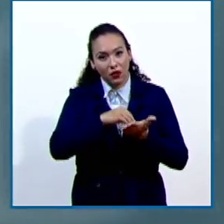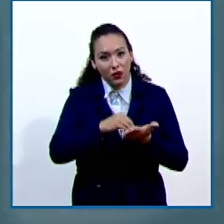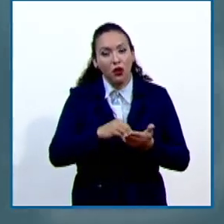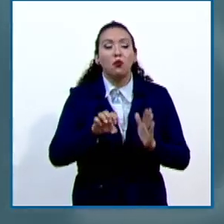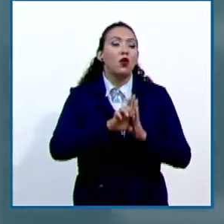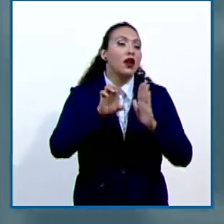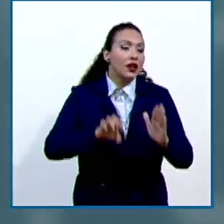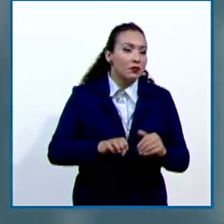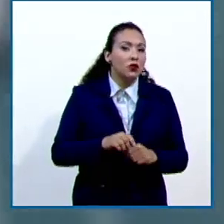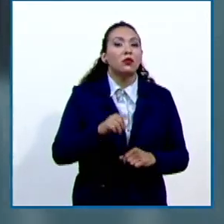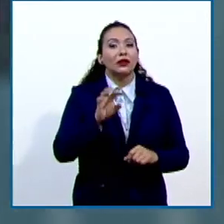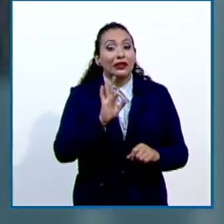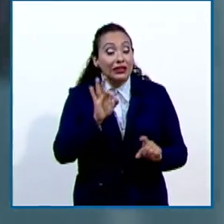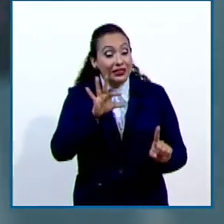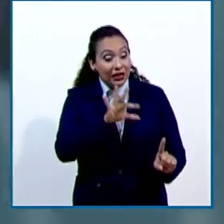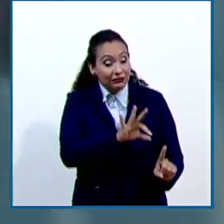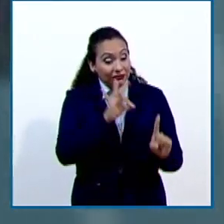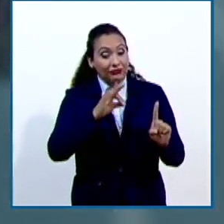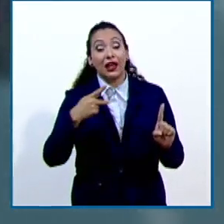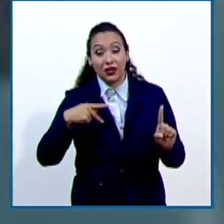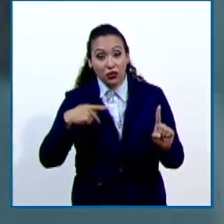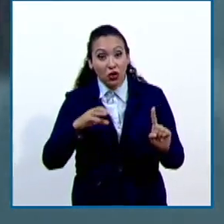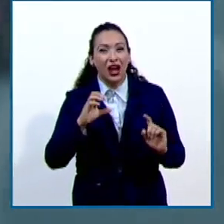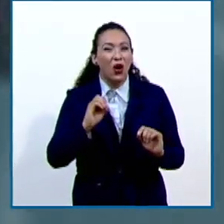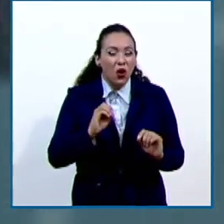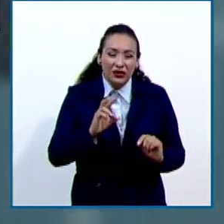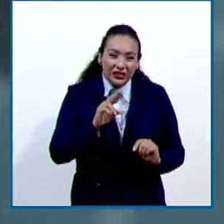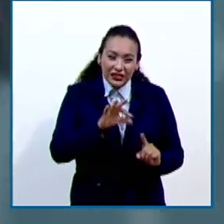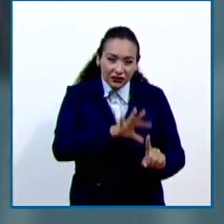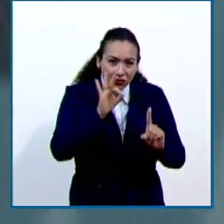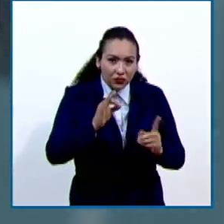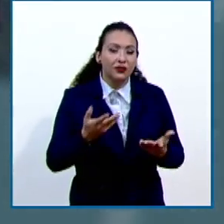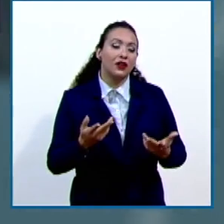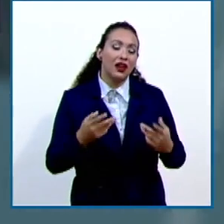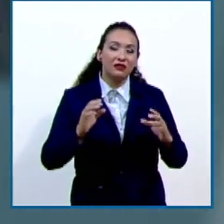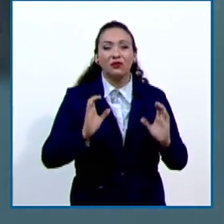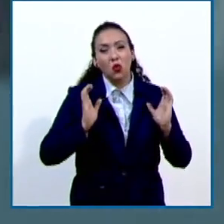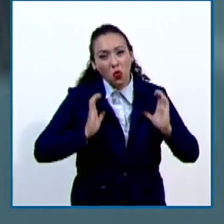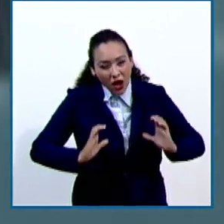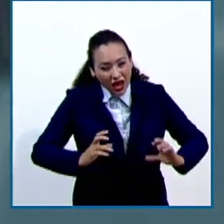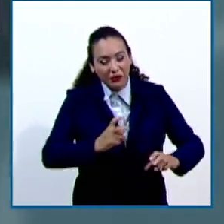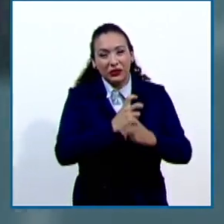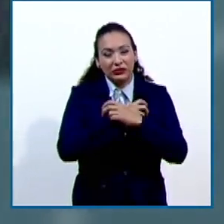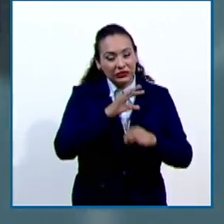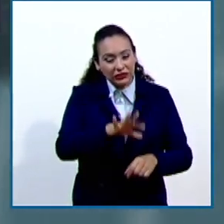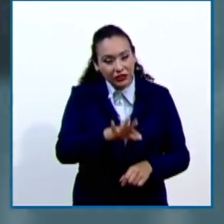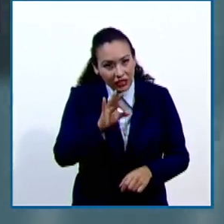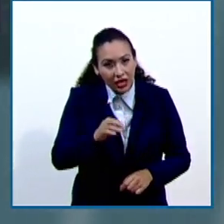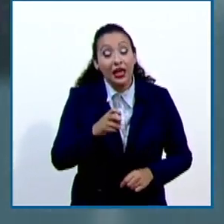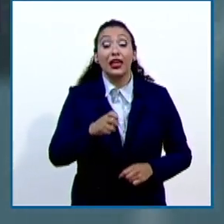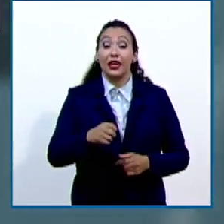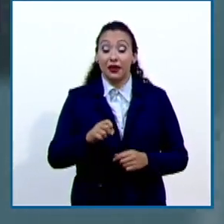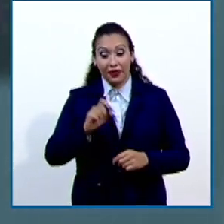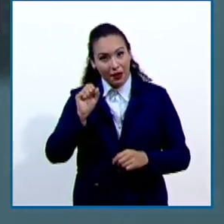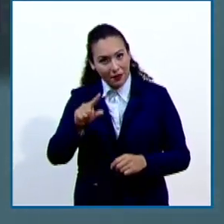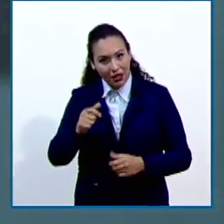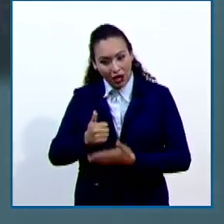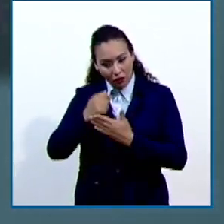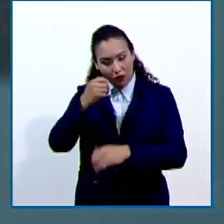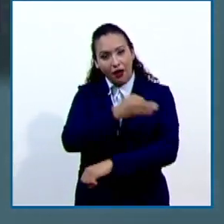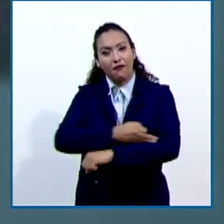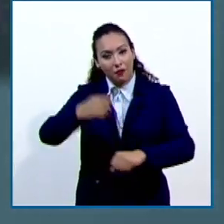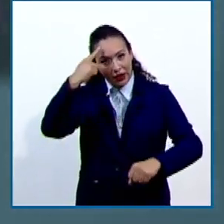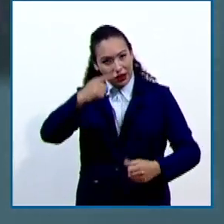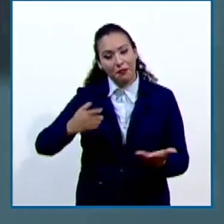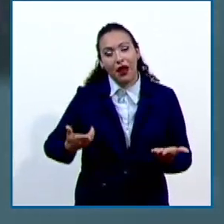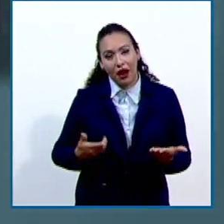restos, confirmar su identidad y garantizar la reparación del daño para dar resultados satisfactorios y dignificantes. En lo que se